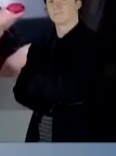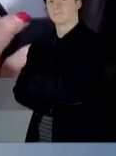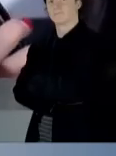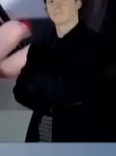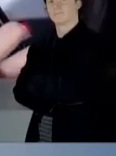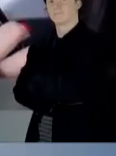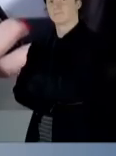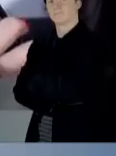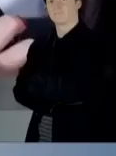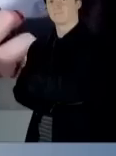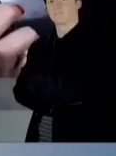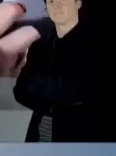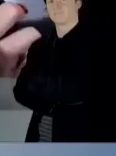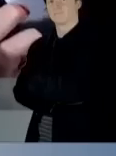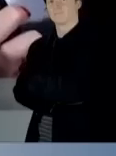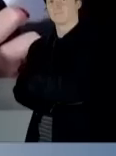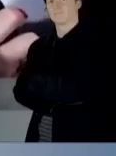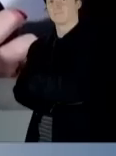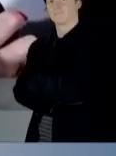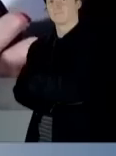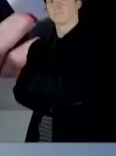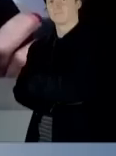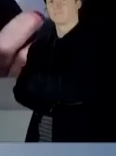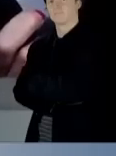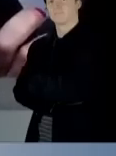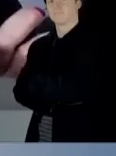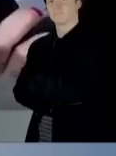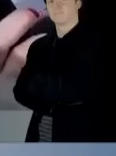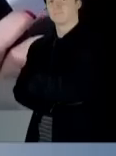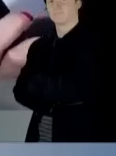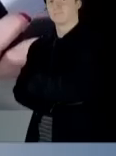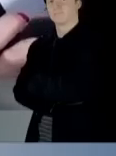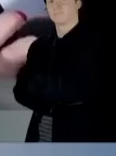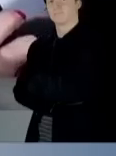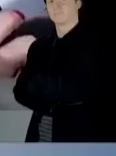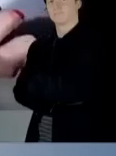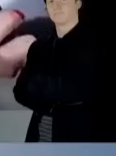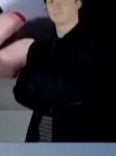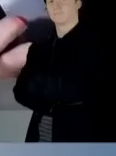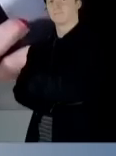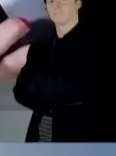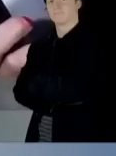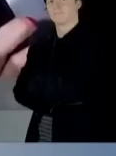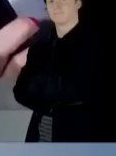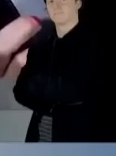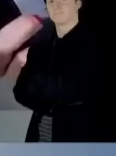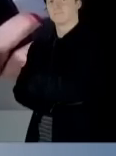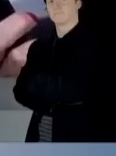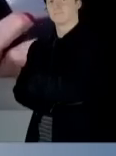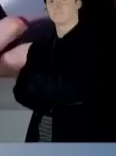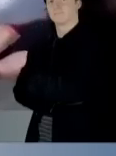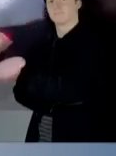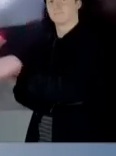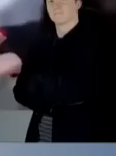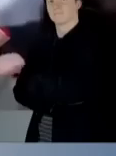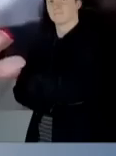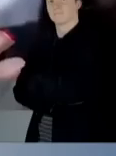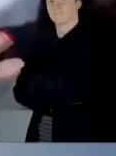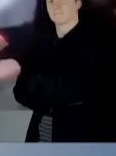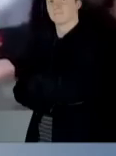Alberto fan claveren sostuvo que fue una decisión presidencial pero respaldada por su cartera y defendió el acto del presidente borich